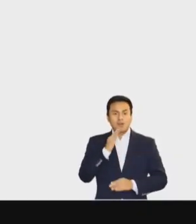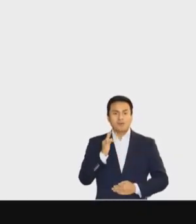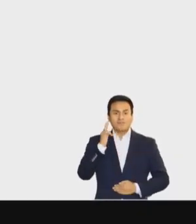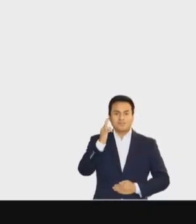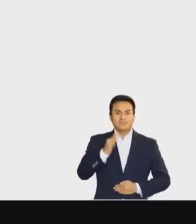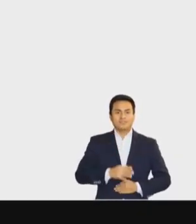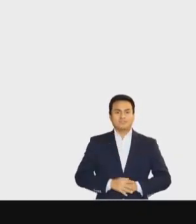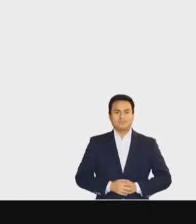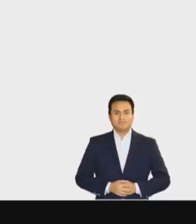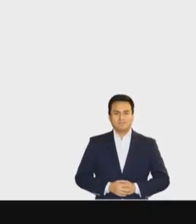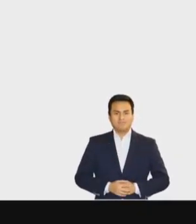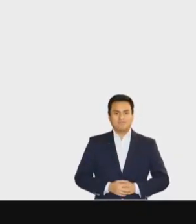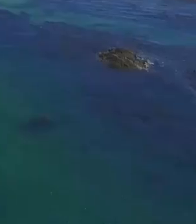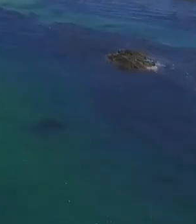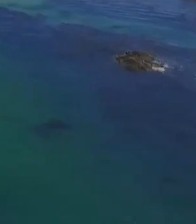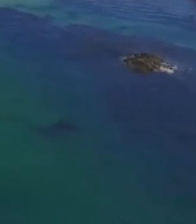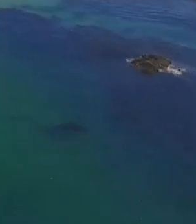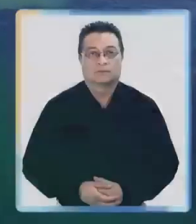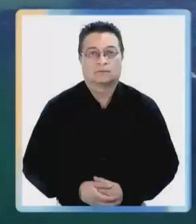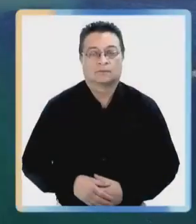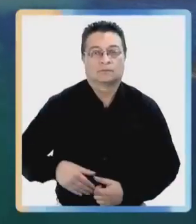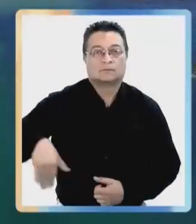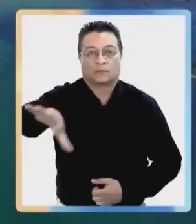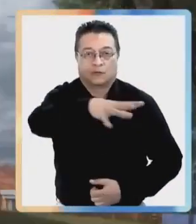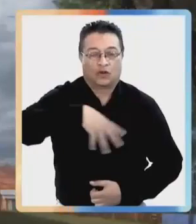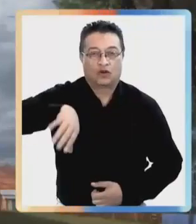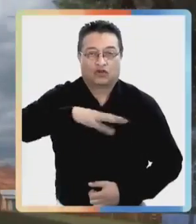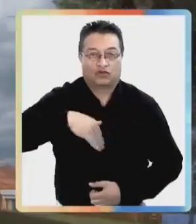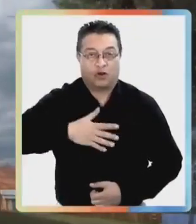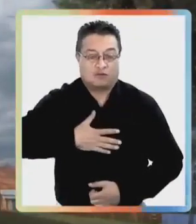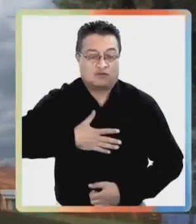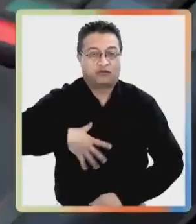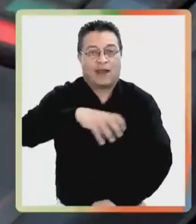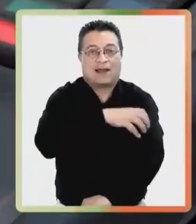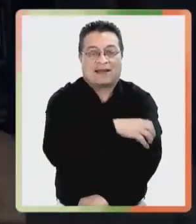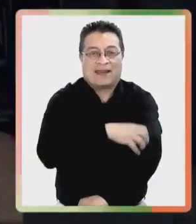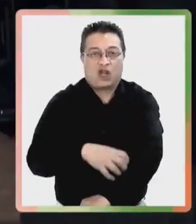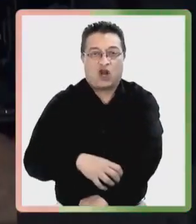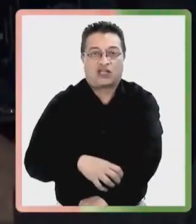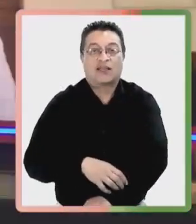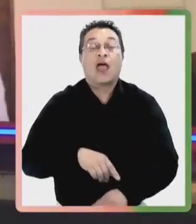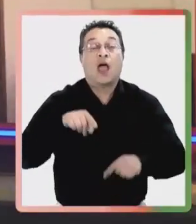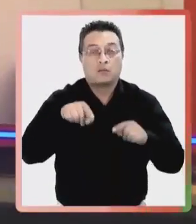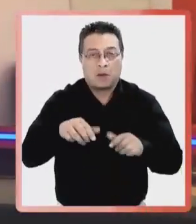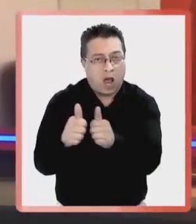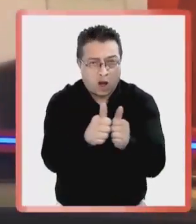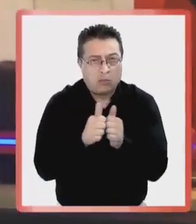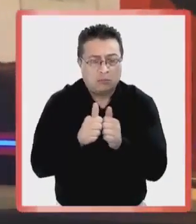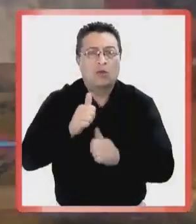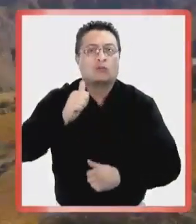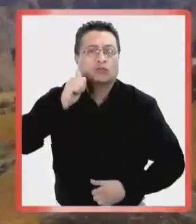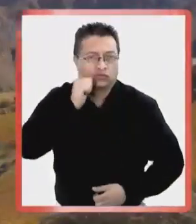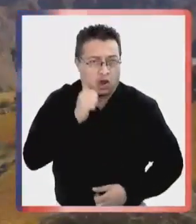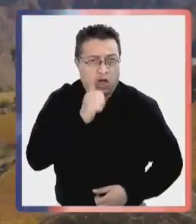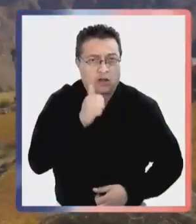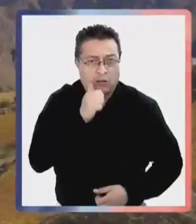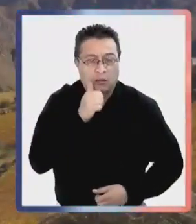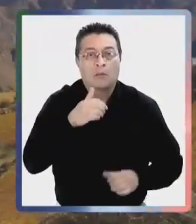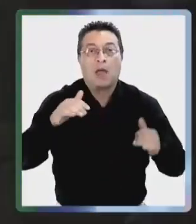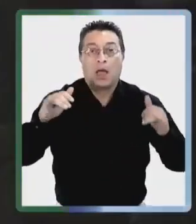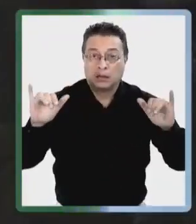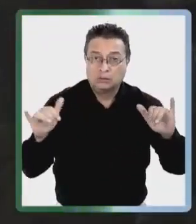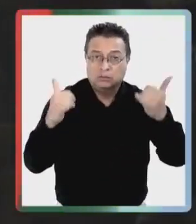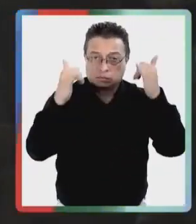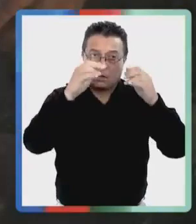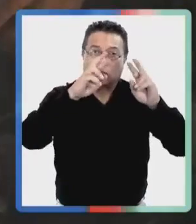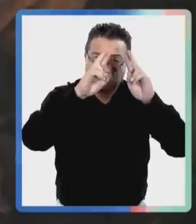Chile. Presentes por un mejor futuro. Somos las regiones, porque acompañamos el día a día.